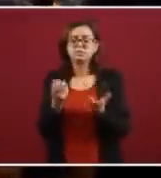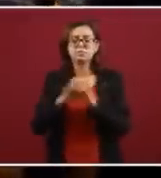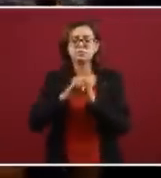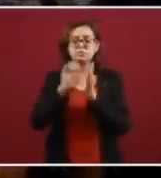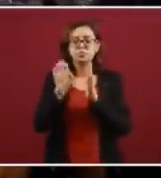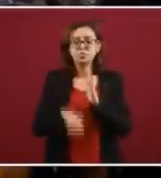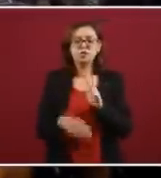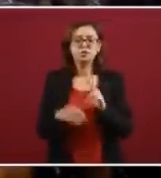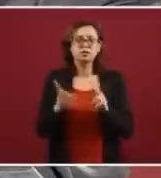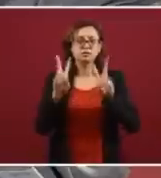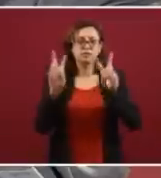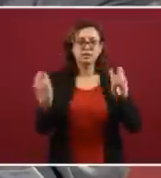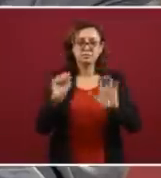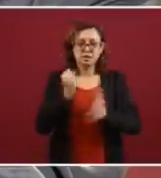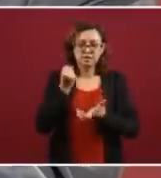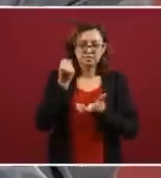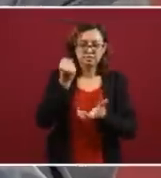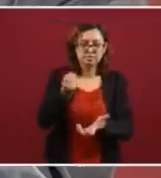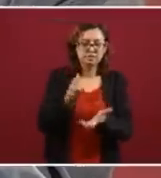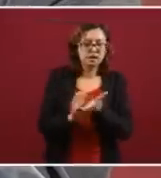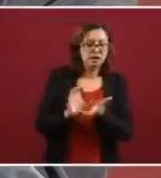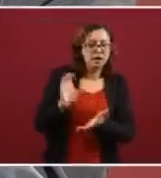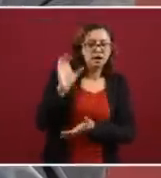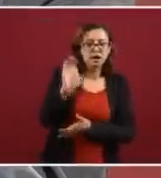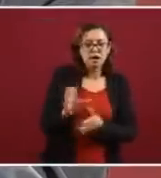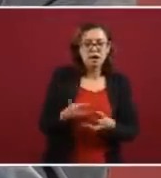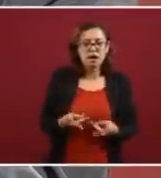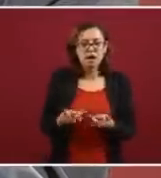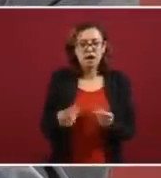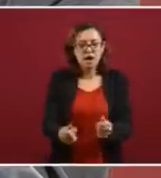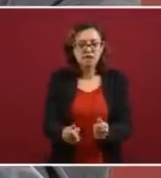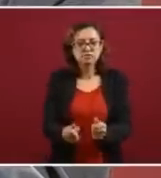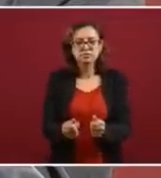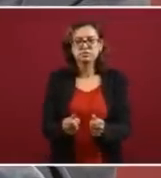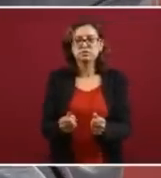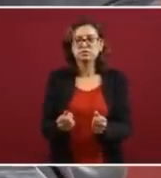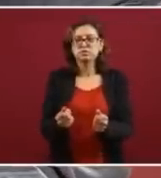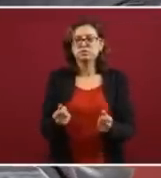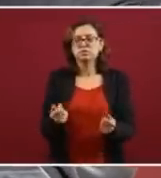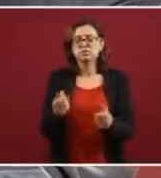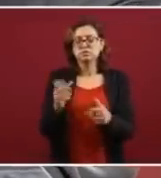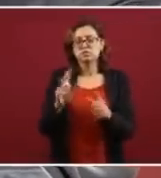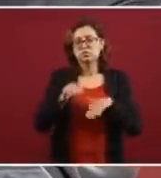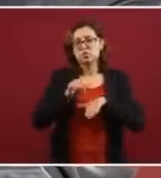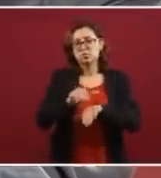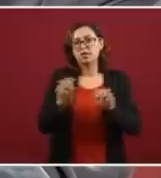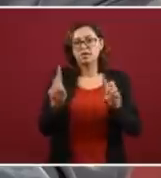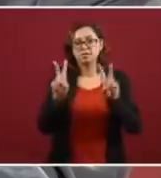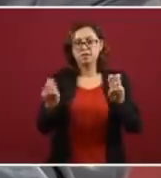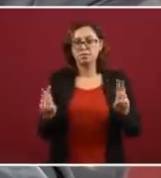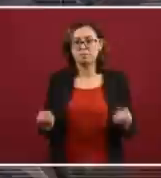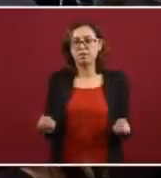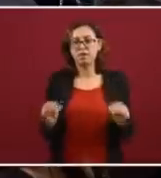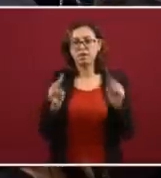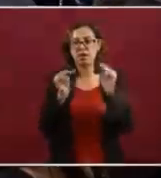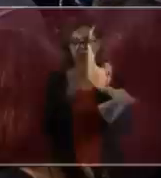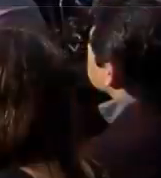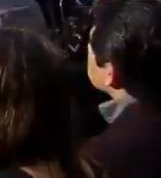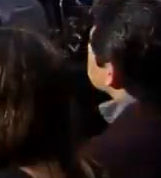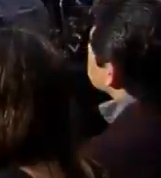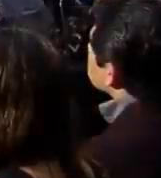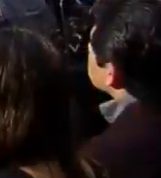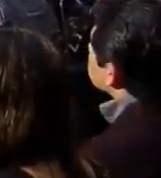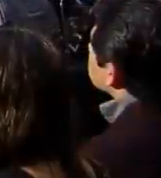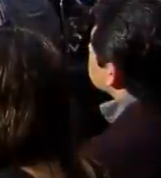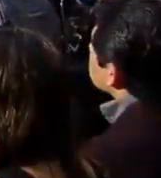de recursos de la minería. Hay estados que tienen un